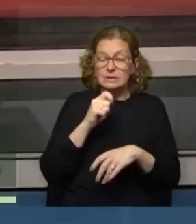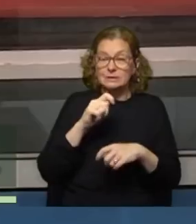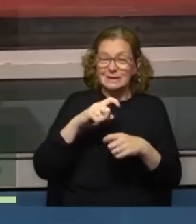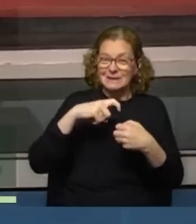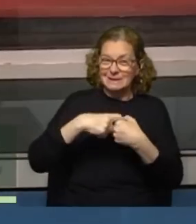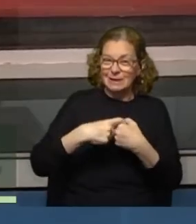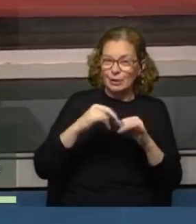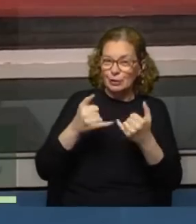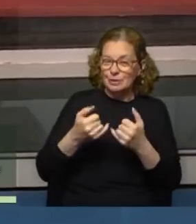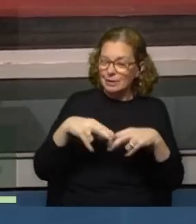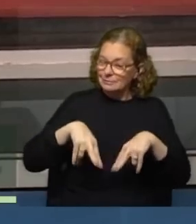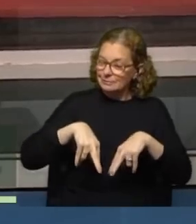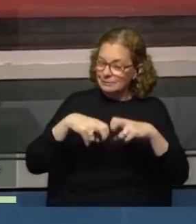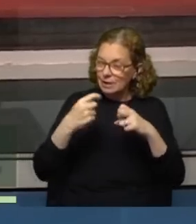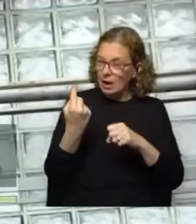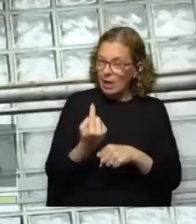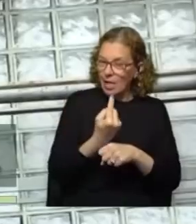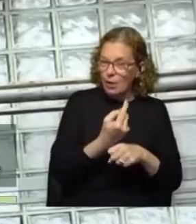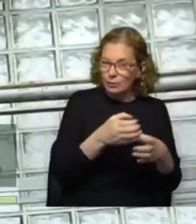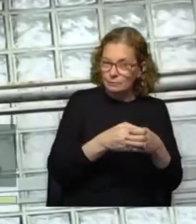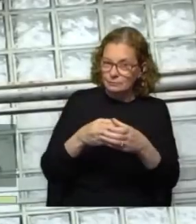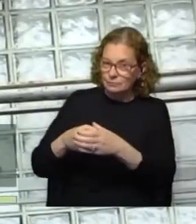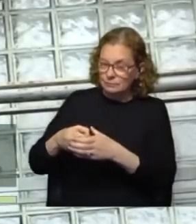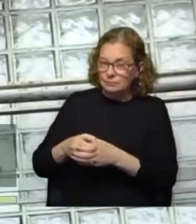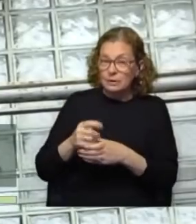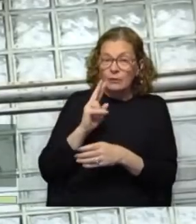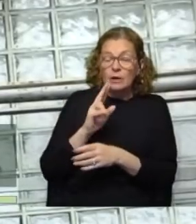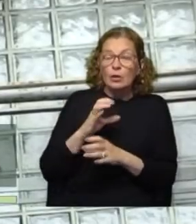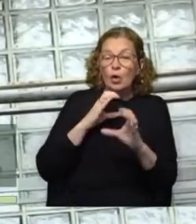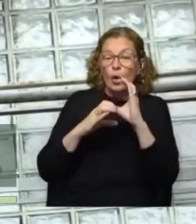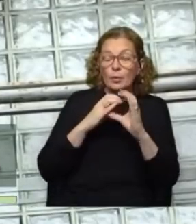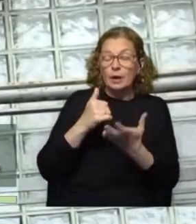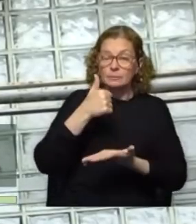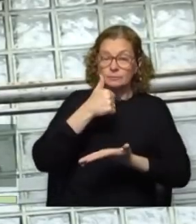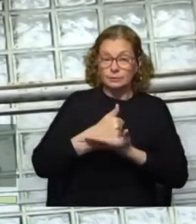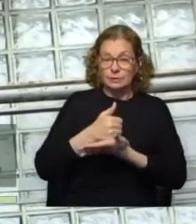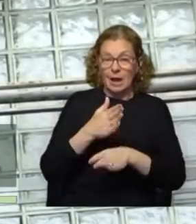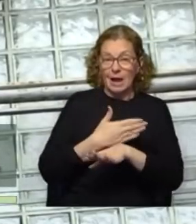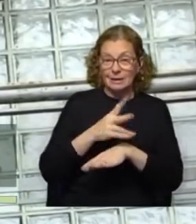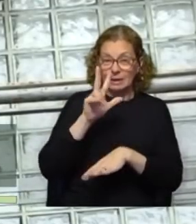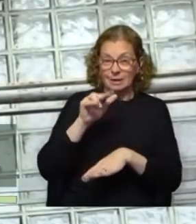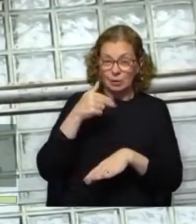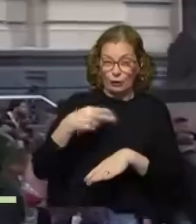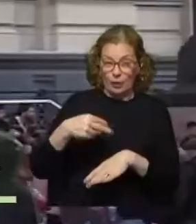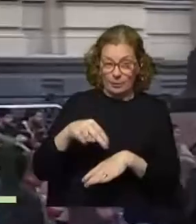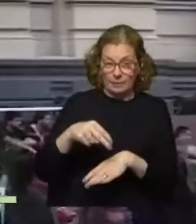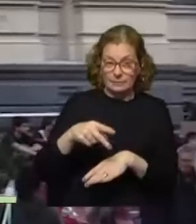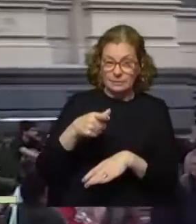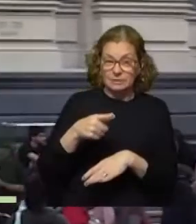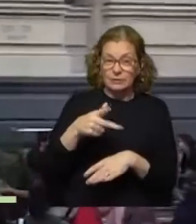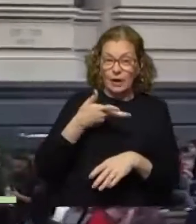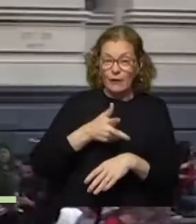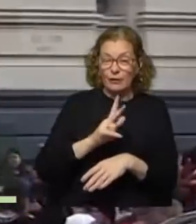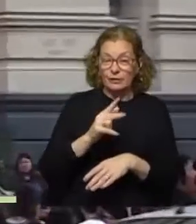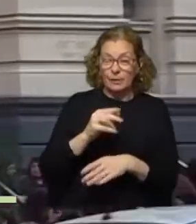sindical ya está siendo analizada por cada uno de los sindicatos que tendrán que comunicar su posición antes del 3 de noviembre Esa fue la